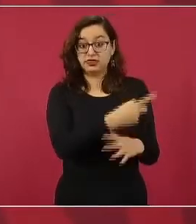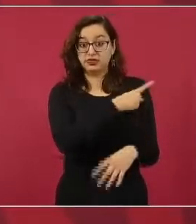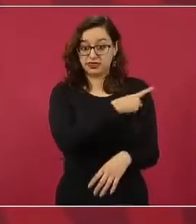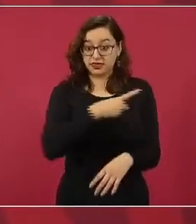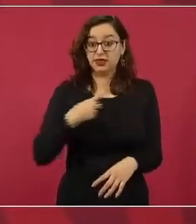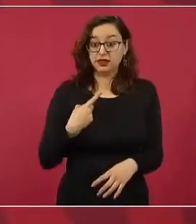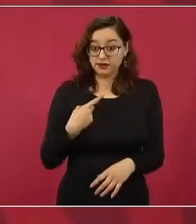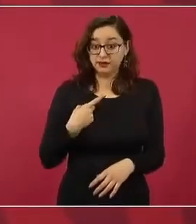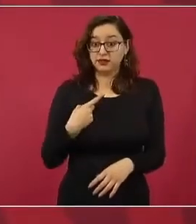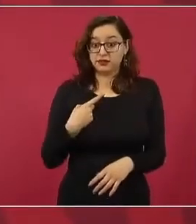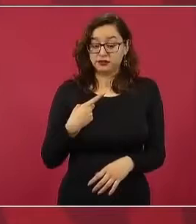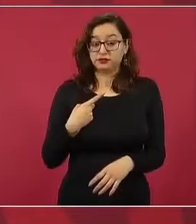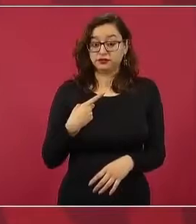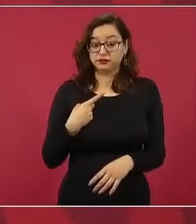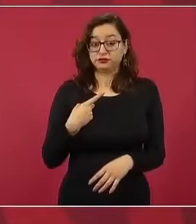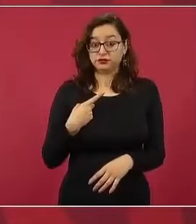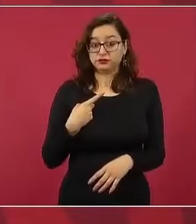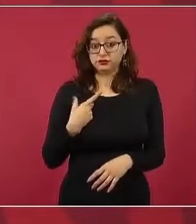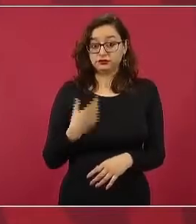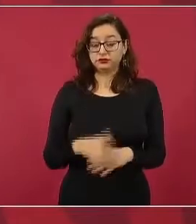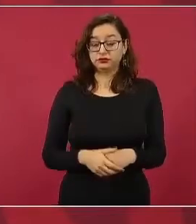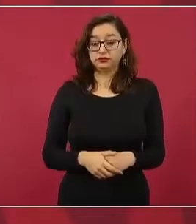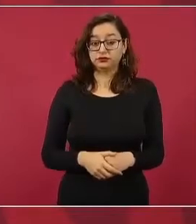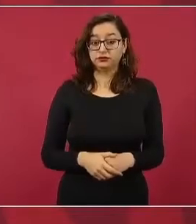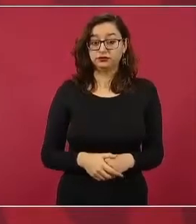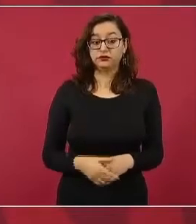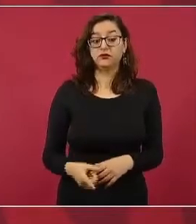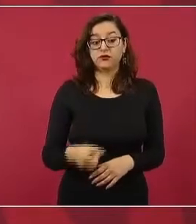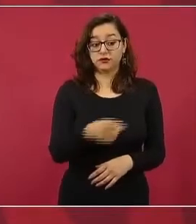nada más que no olvido,